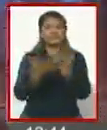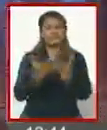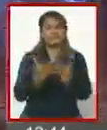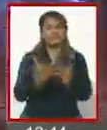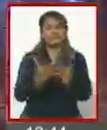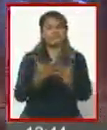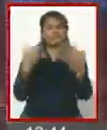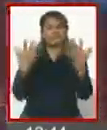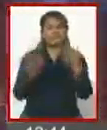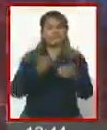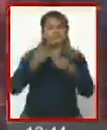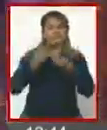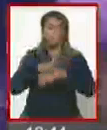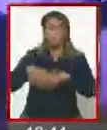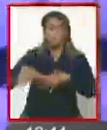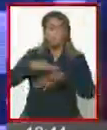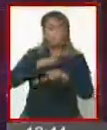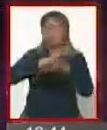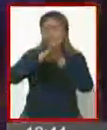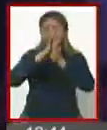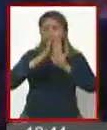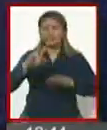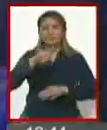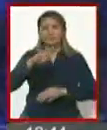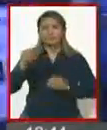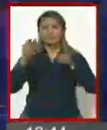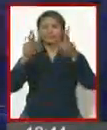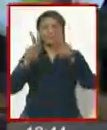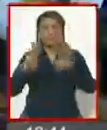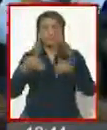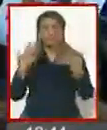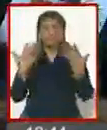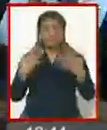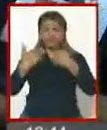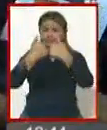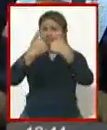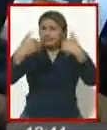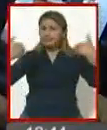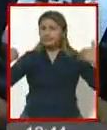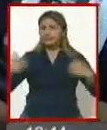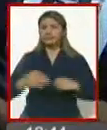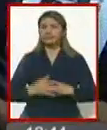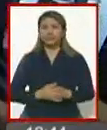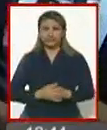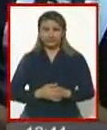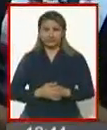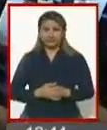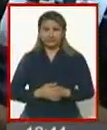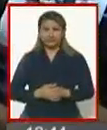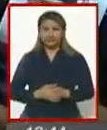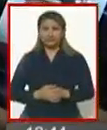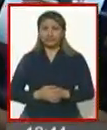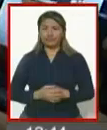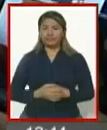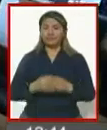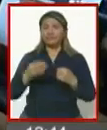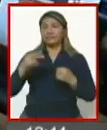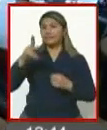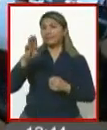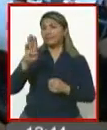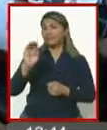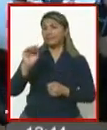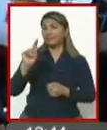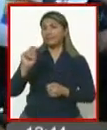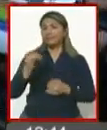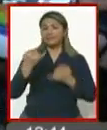Palmasola y lograron controlar la situación. Son 22 personas que están en este momento aisladas, ellos van a ir al bote.